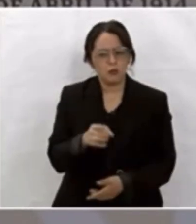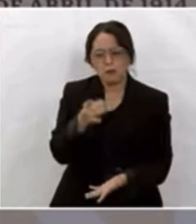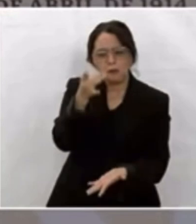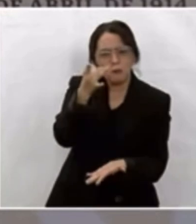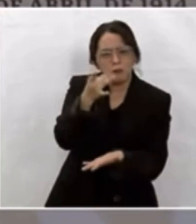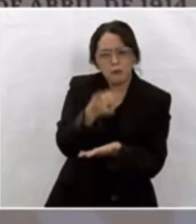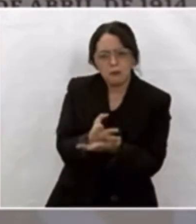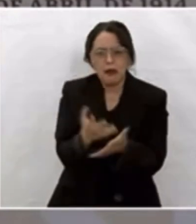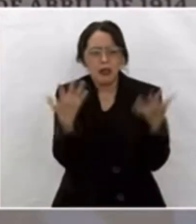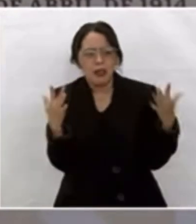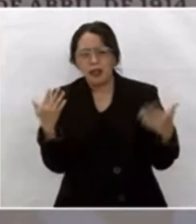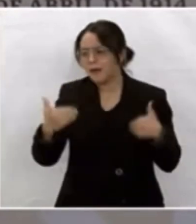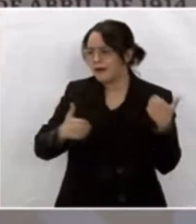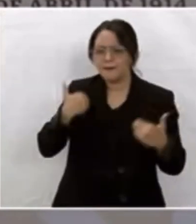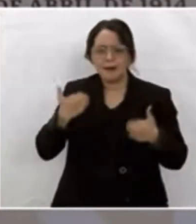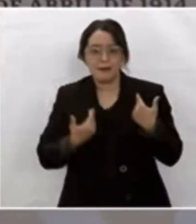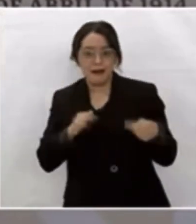celebramos el heroísmo